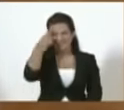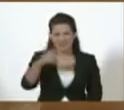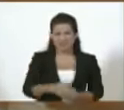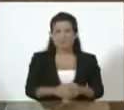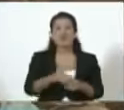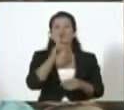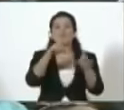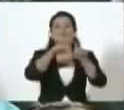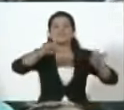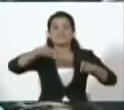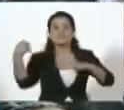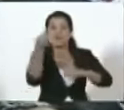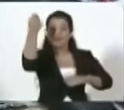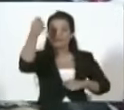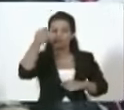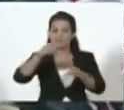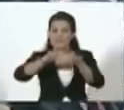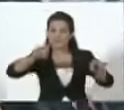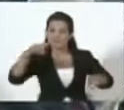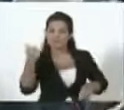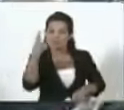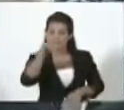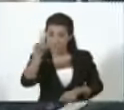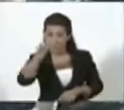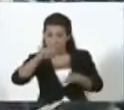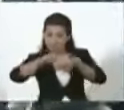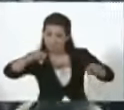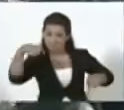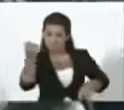le pegaron quién sabe dónde.